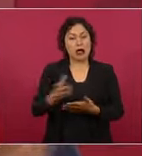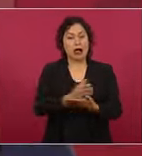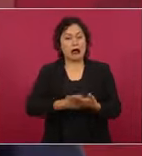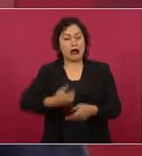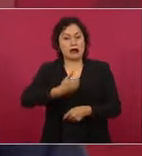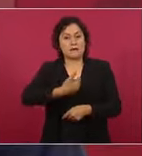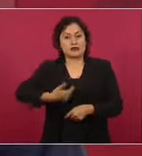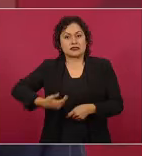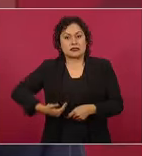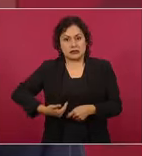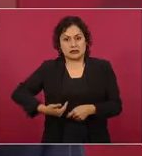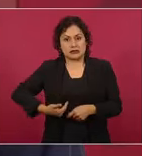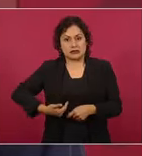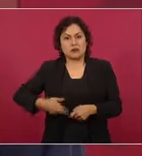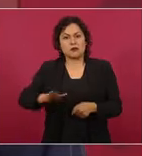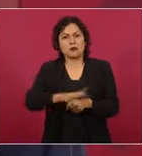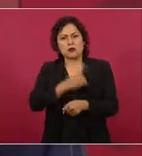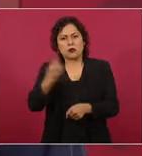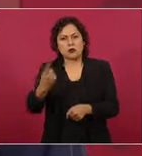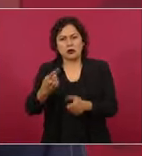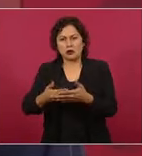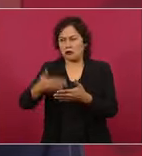de muchos,